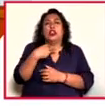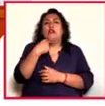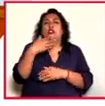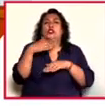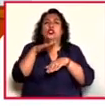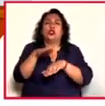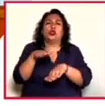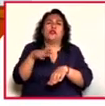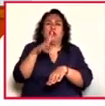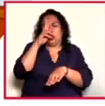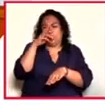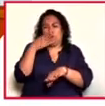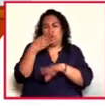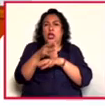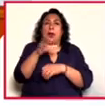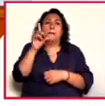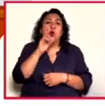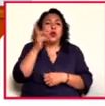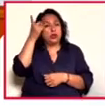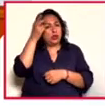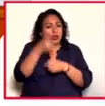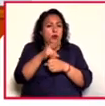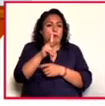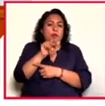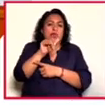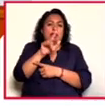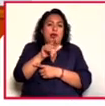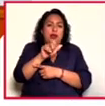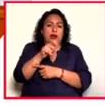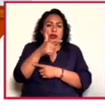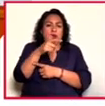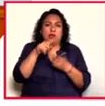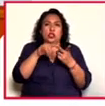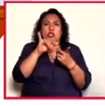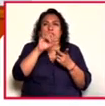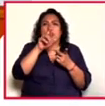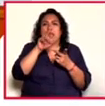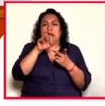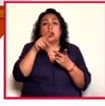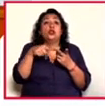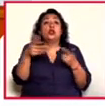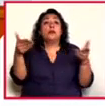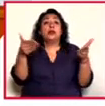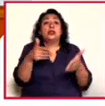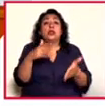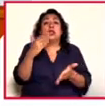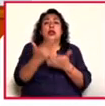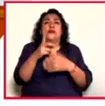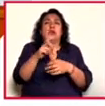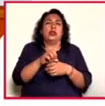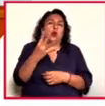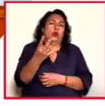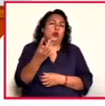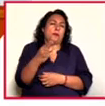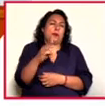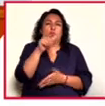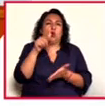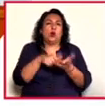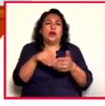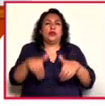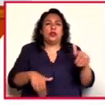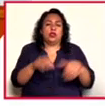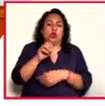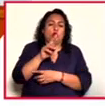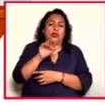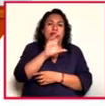femenino, está dirigido por Pilar Gallegos e Israel Ríos. Este montaje se presentará hasta el 4 de mayo en el Teatro Orientación del Centro